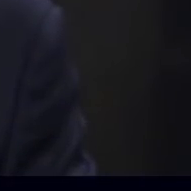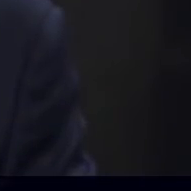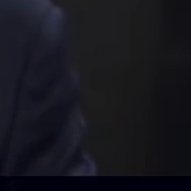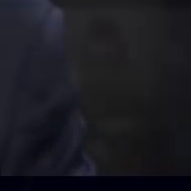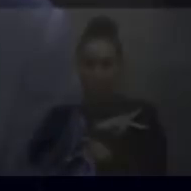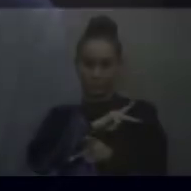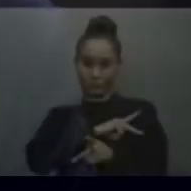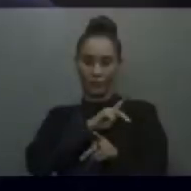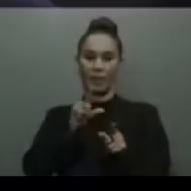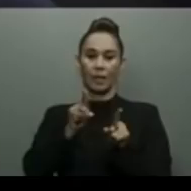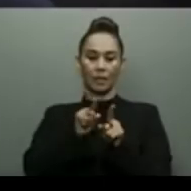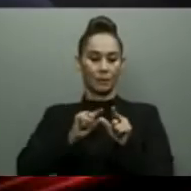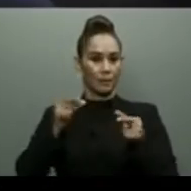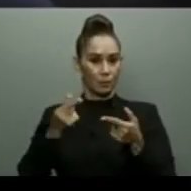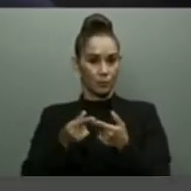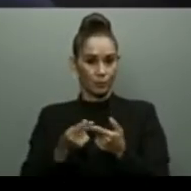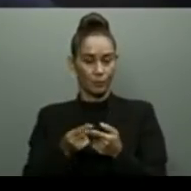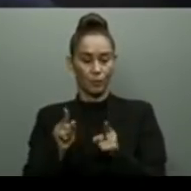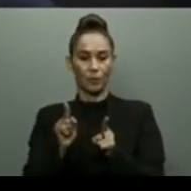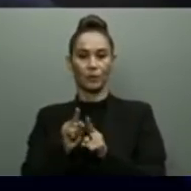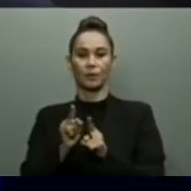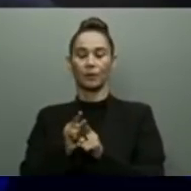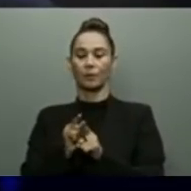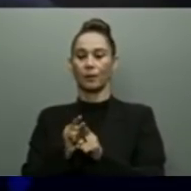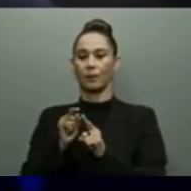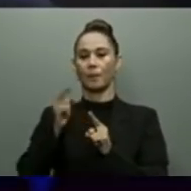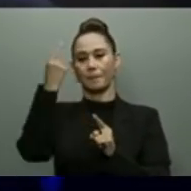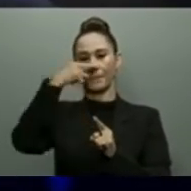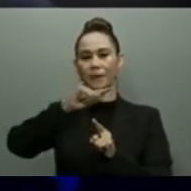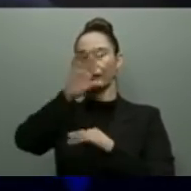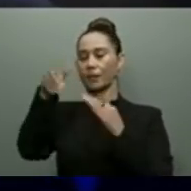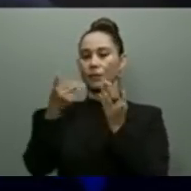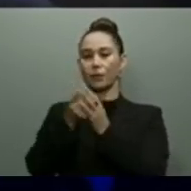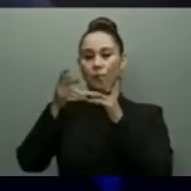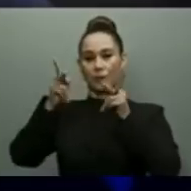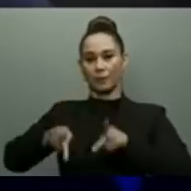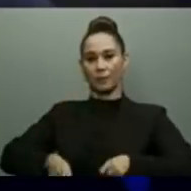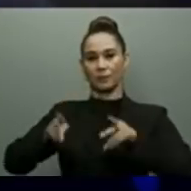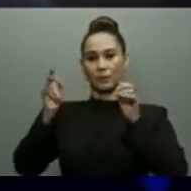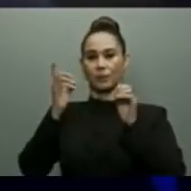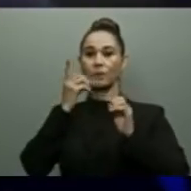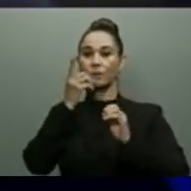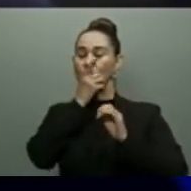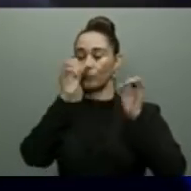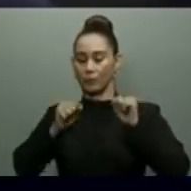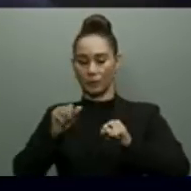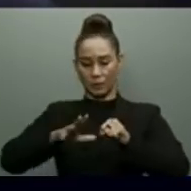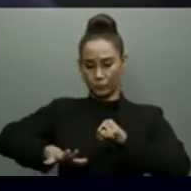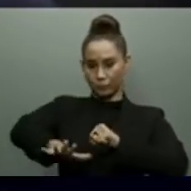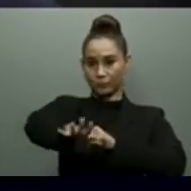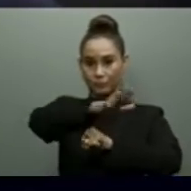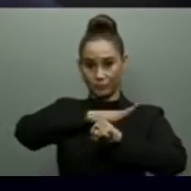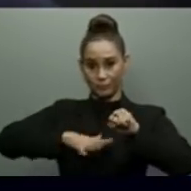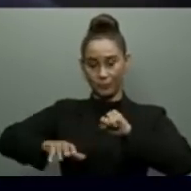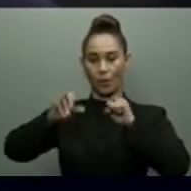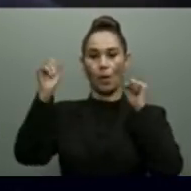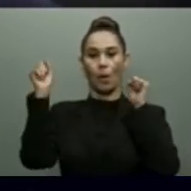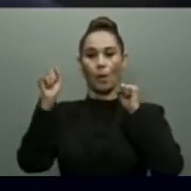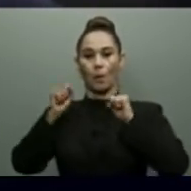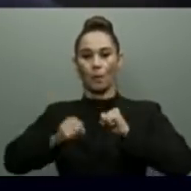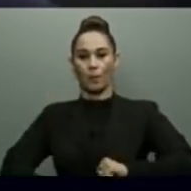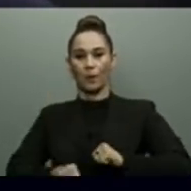habrá de impactar a la mayor cantidad de ciudadanos y ciudadanas en todo el territorio nacional, para así